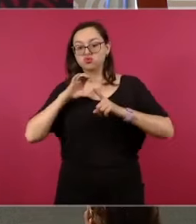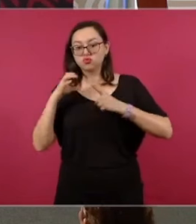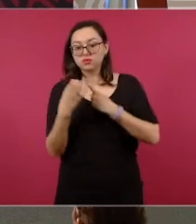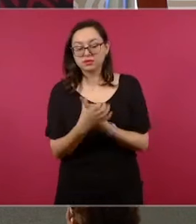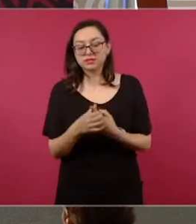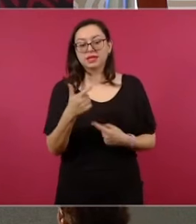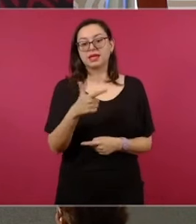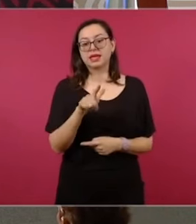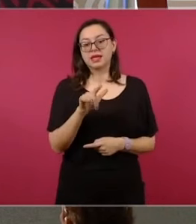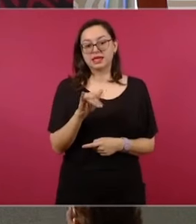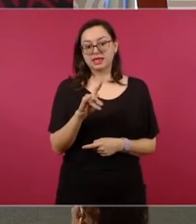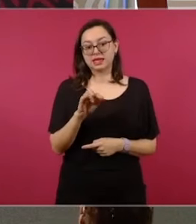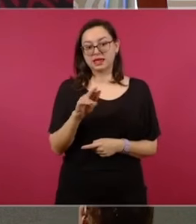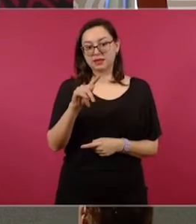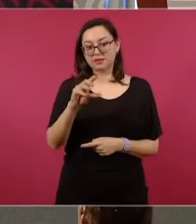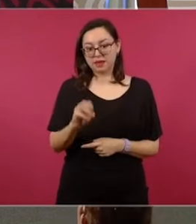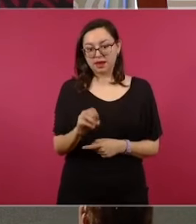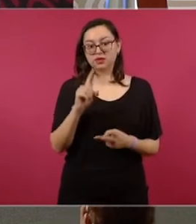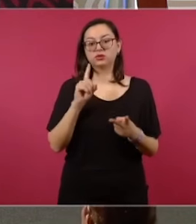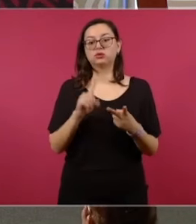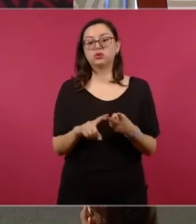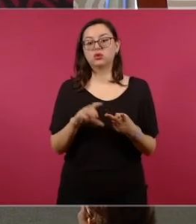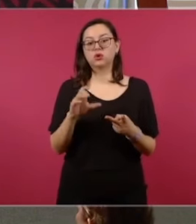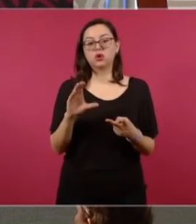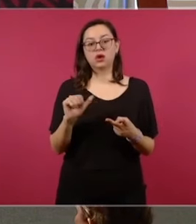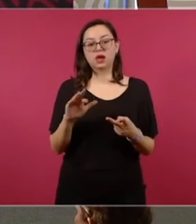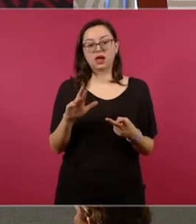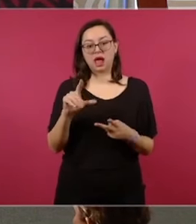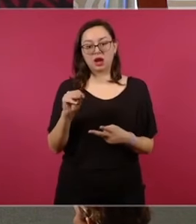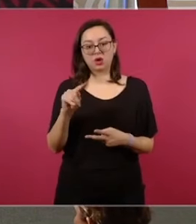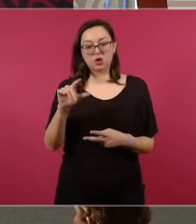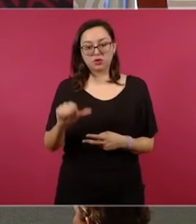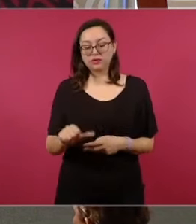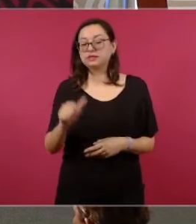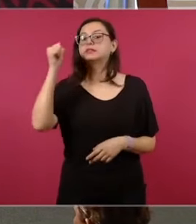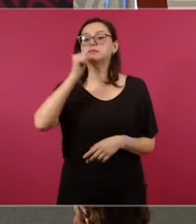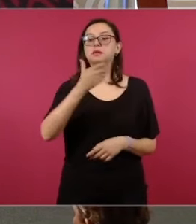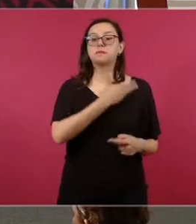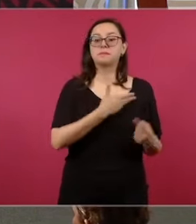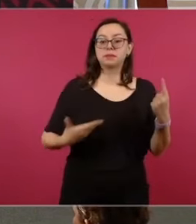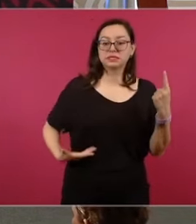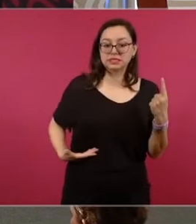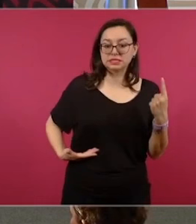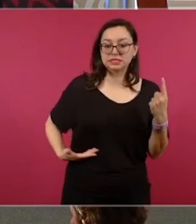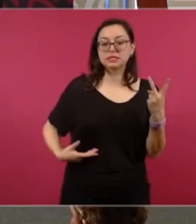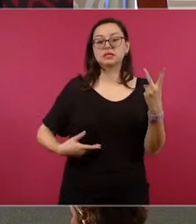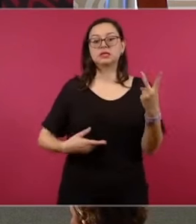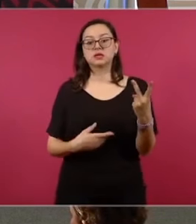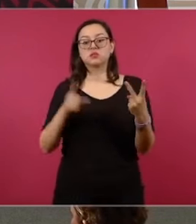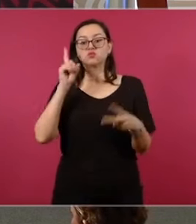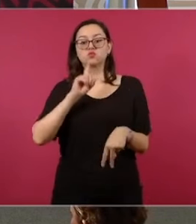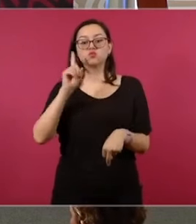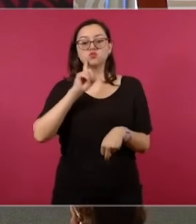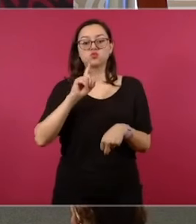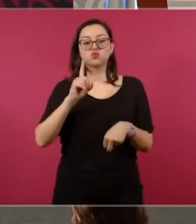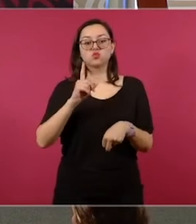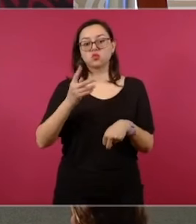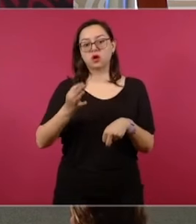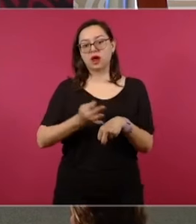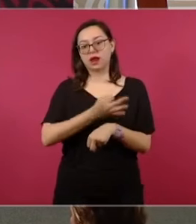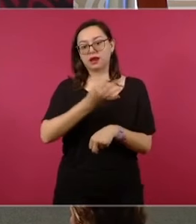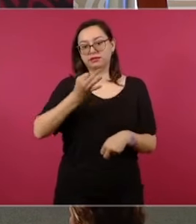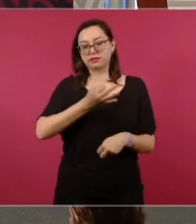comité, Carlota Cos, tesorera. En todos los comités siempre hay un presidente, una tesorera y también vocales que